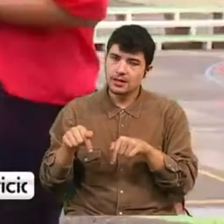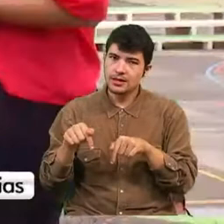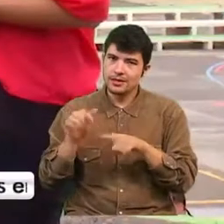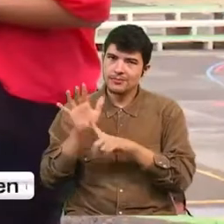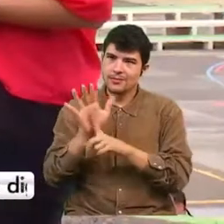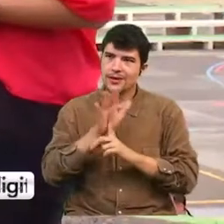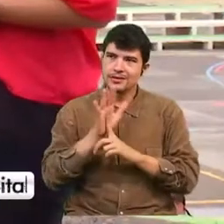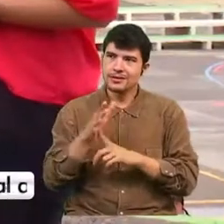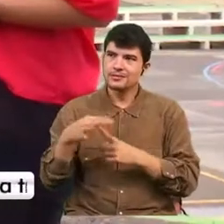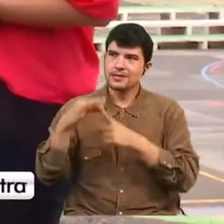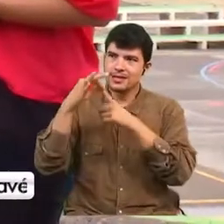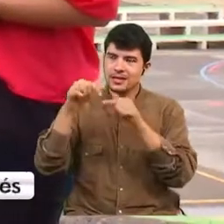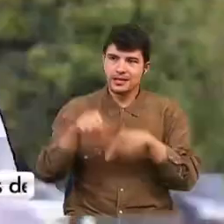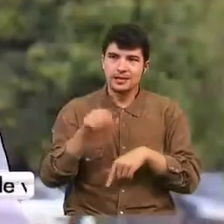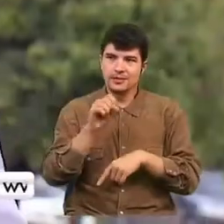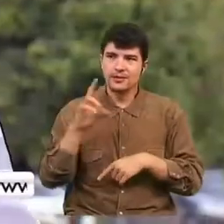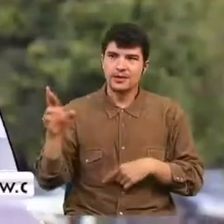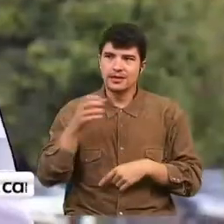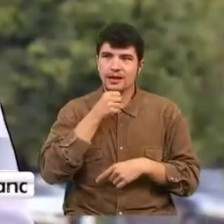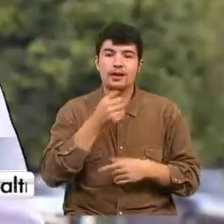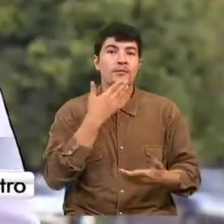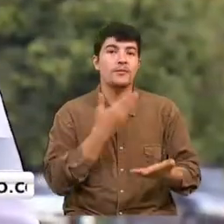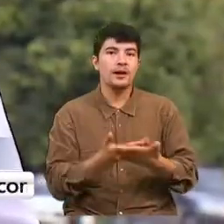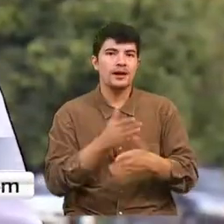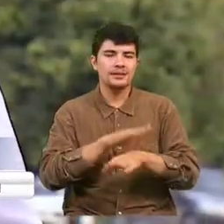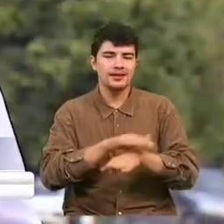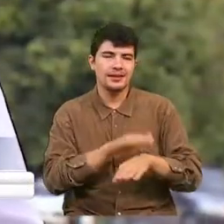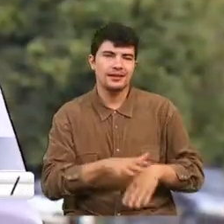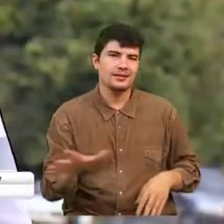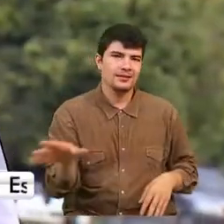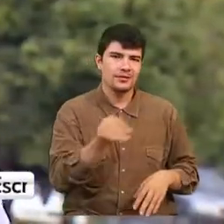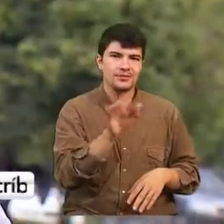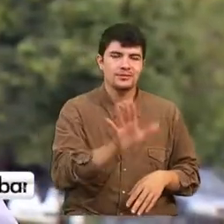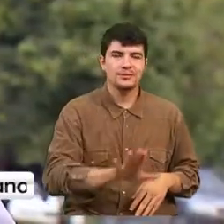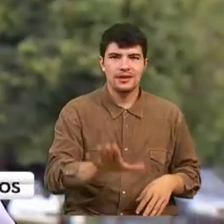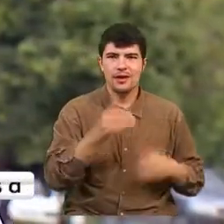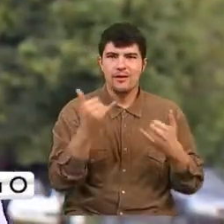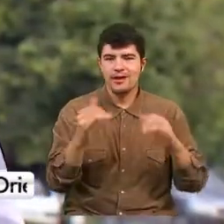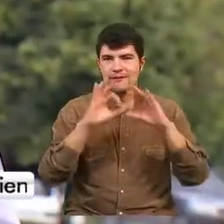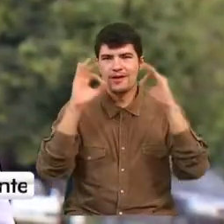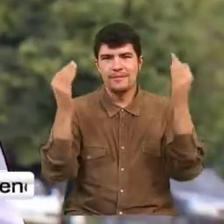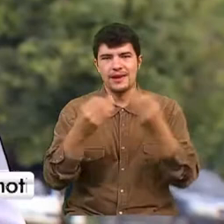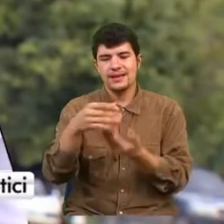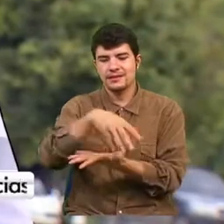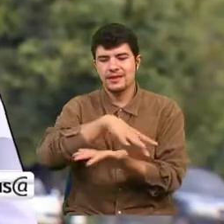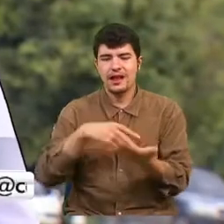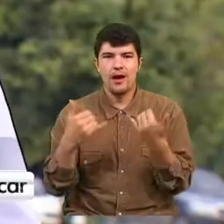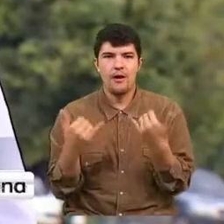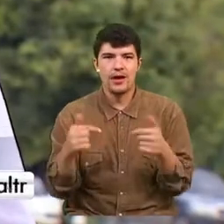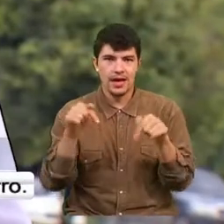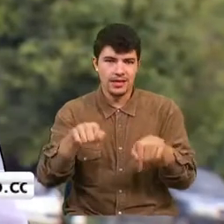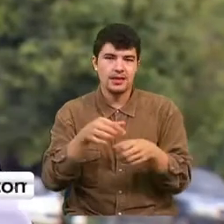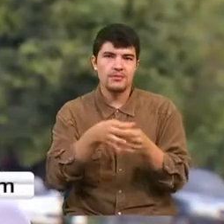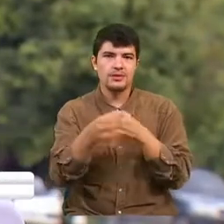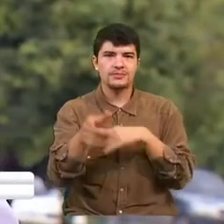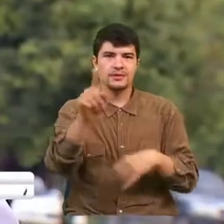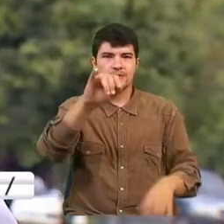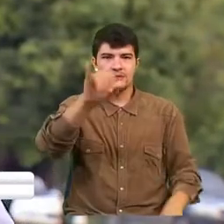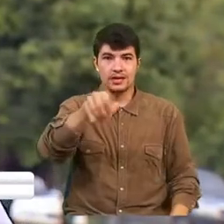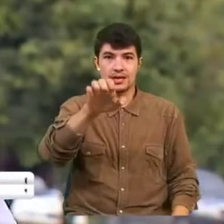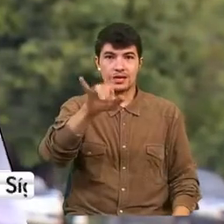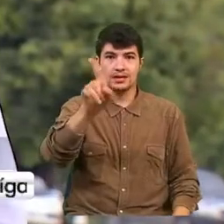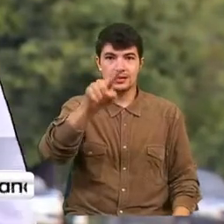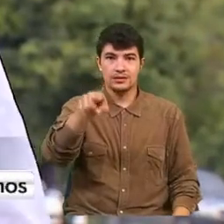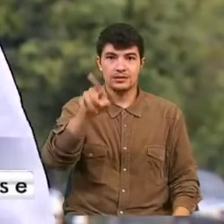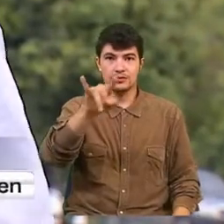especial de Oriente Noticias. Bueno, muy buenas tardes, un saludo a nuestra familia santandereana hoy desde aquí, desde Jesús María, de